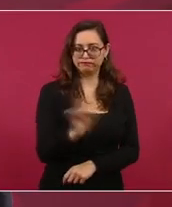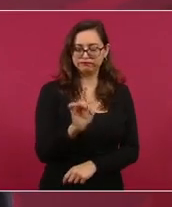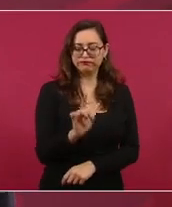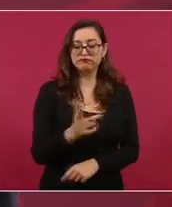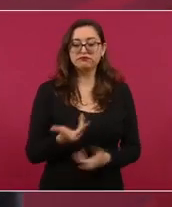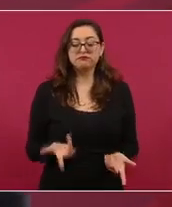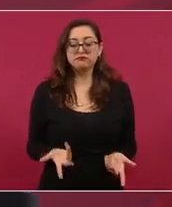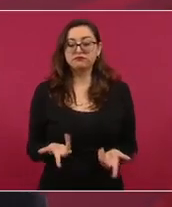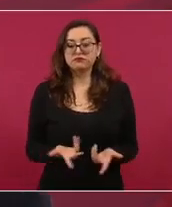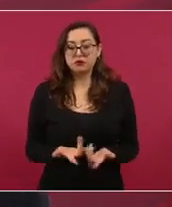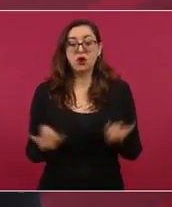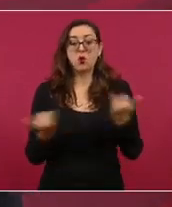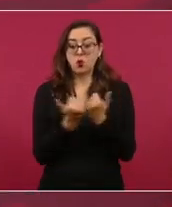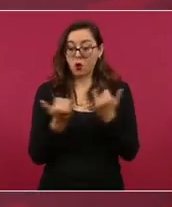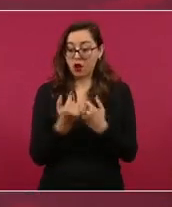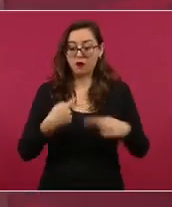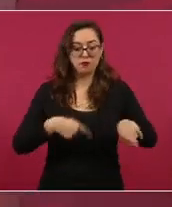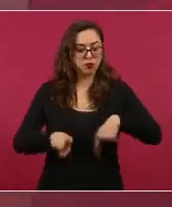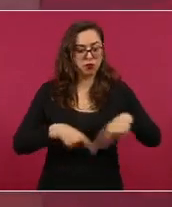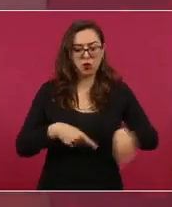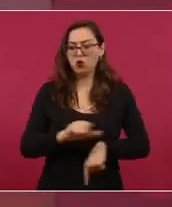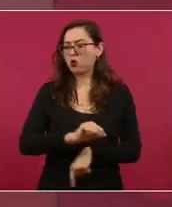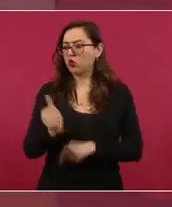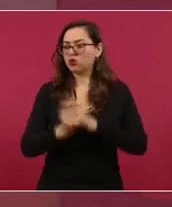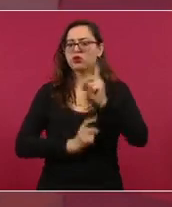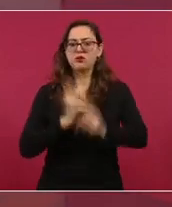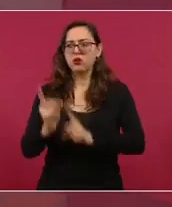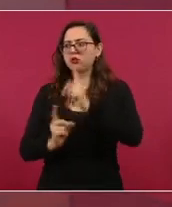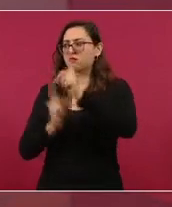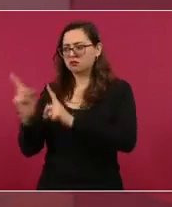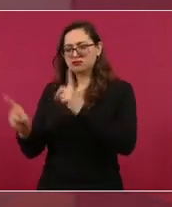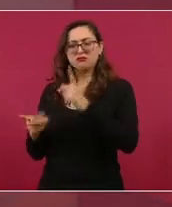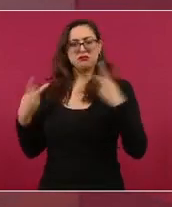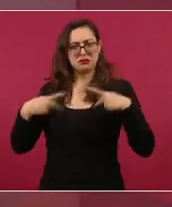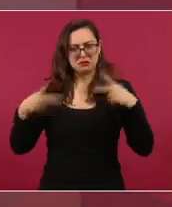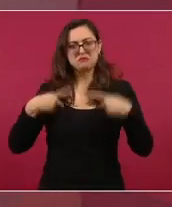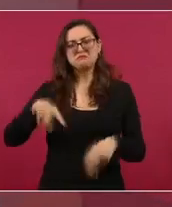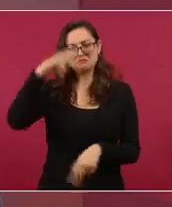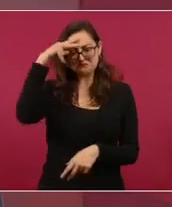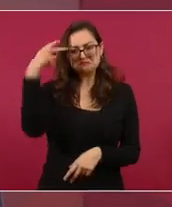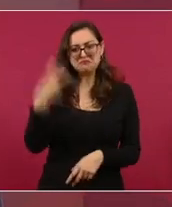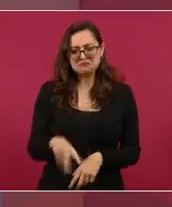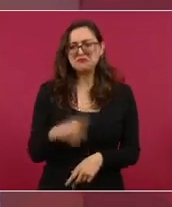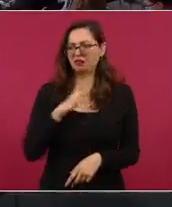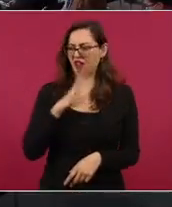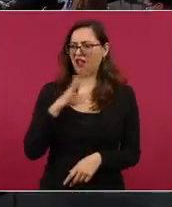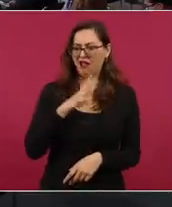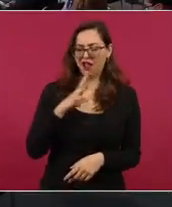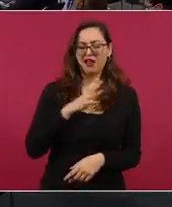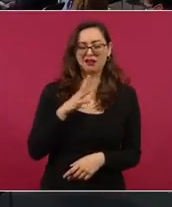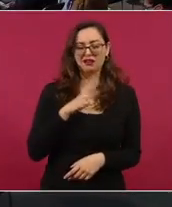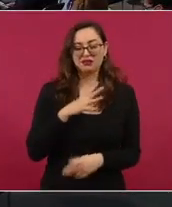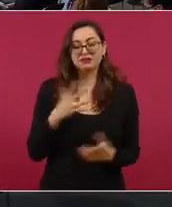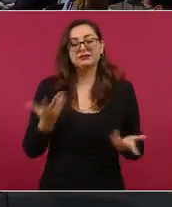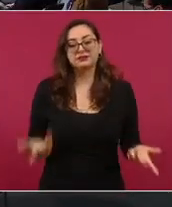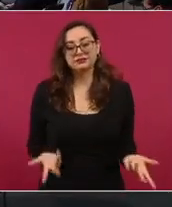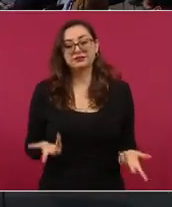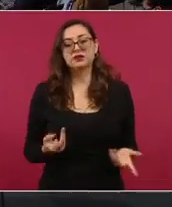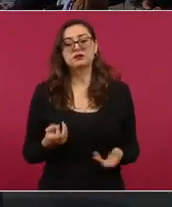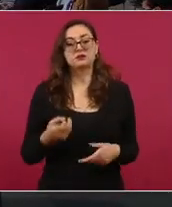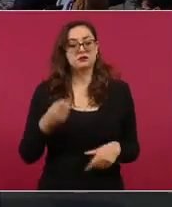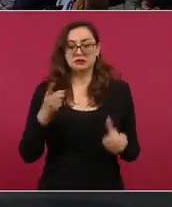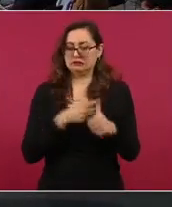Y lo mismo en el fútbol y lo mismo en todos los deportes. Entonces, es cosa de que se tengan las